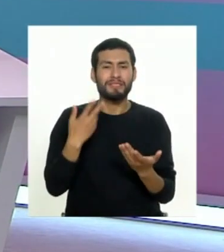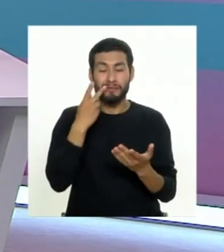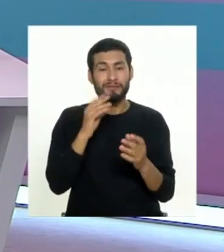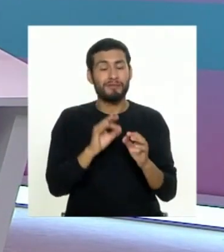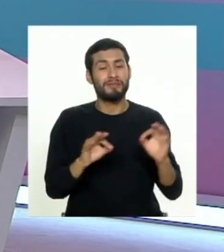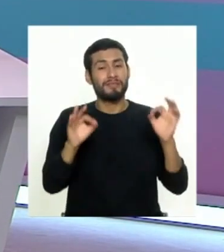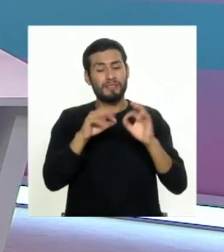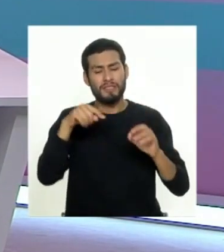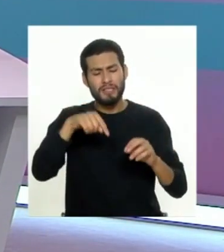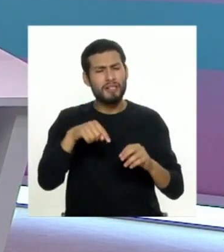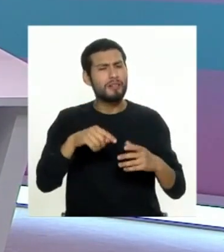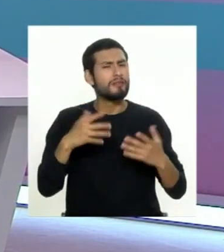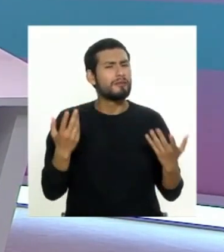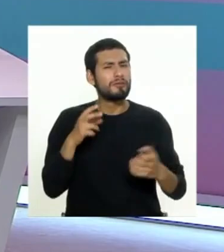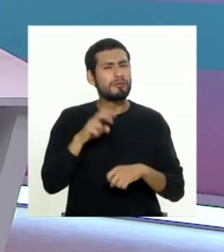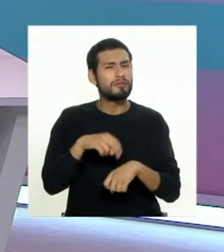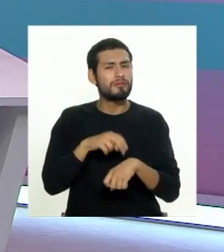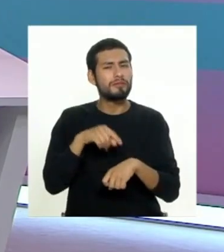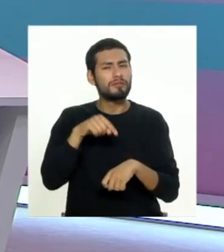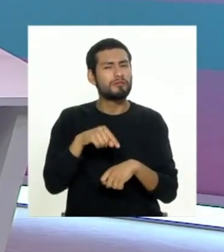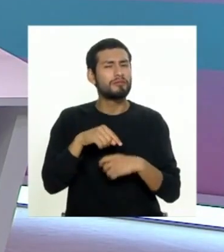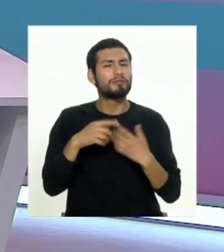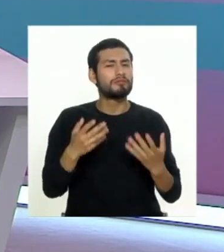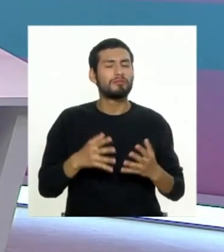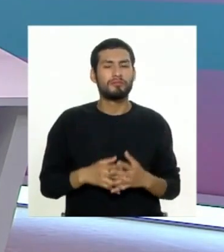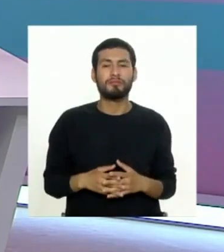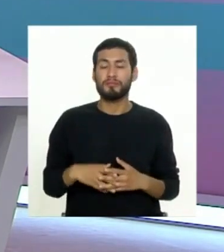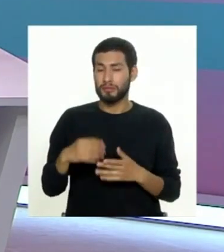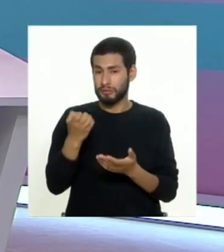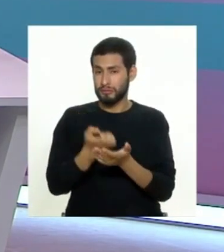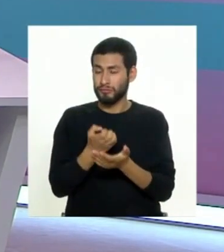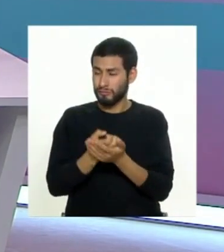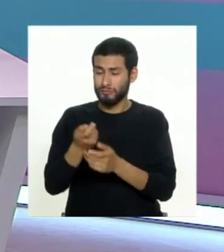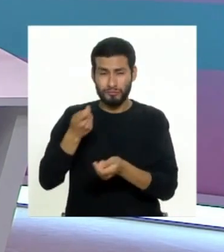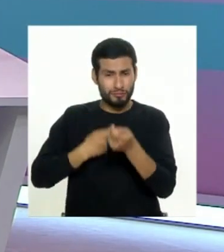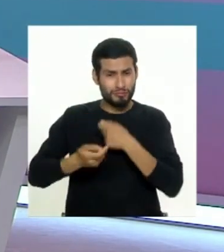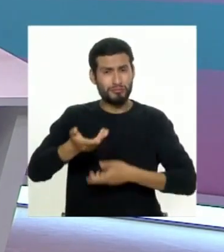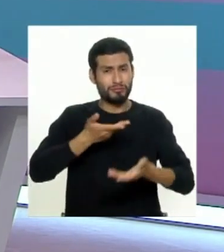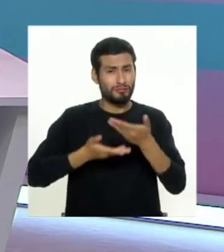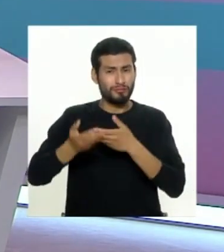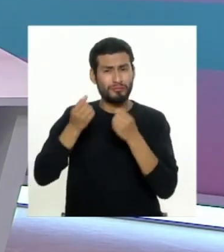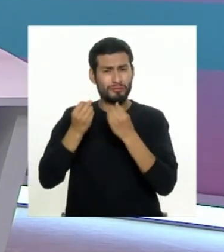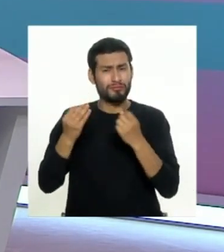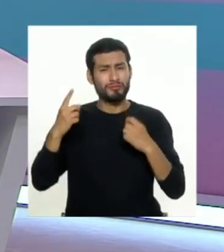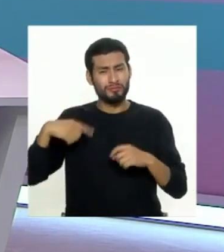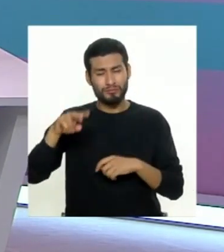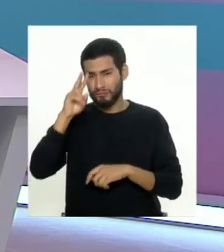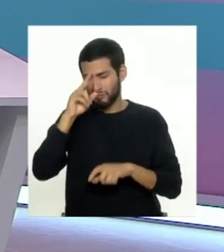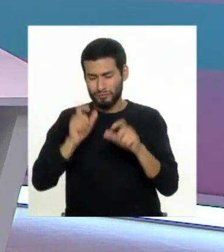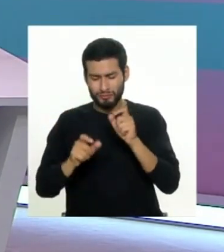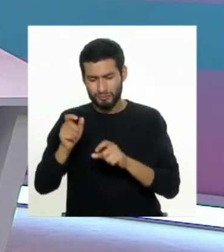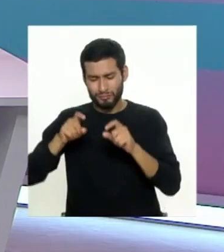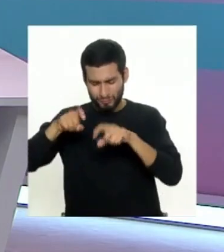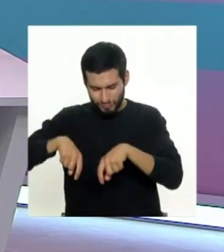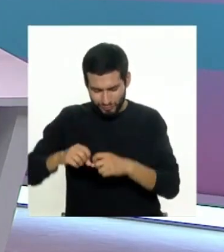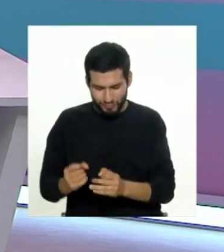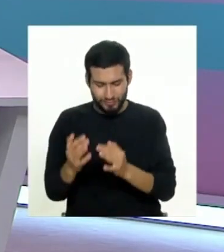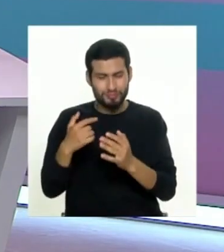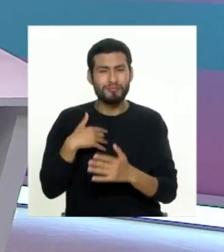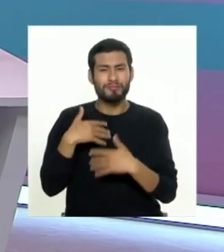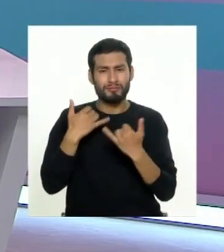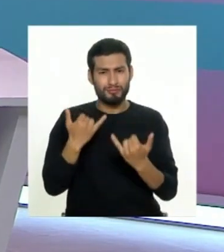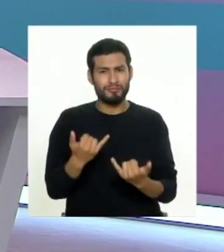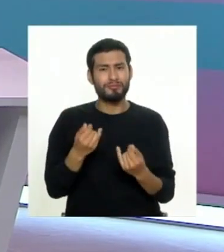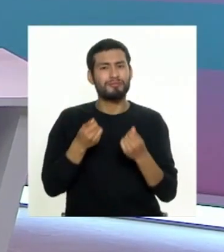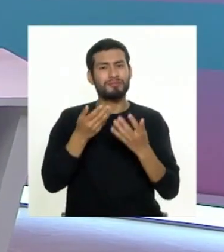que esto también es una fuente de economía para muchísimos peruanos, y que realmente queremos rendirles hoy